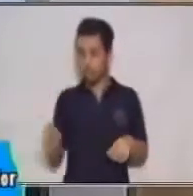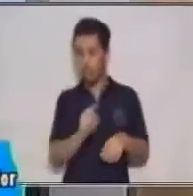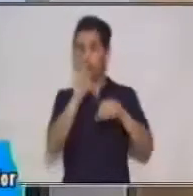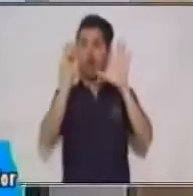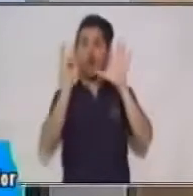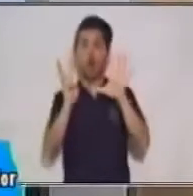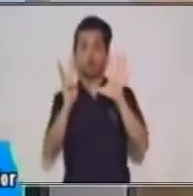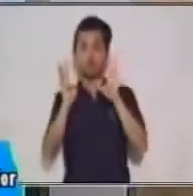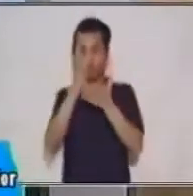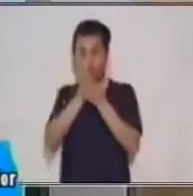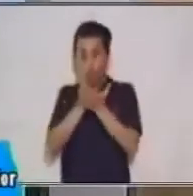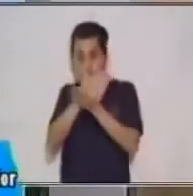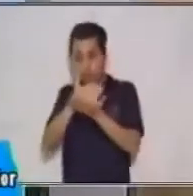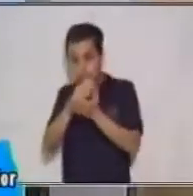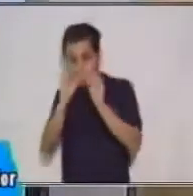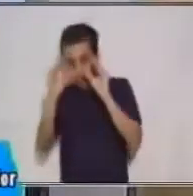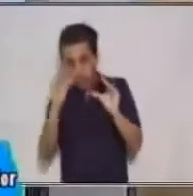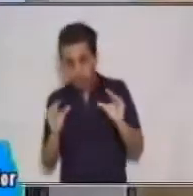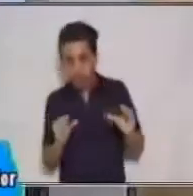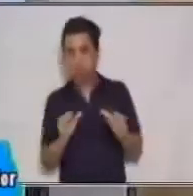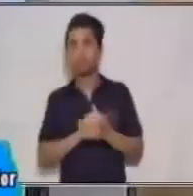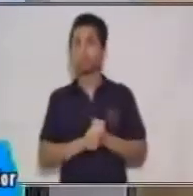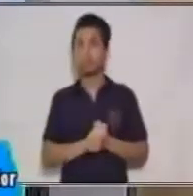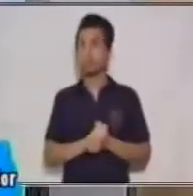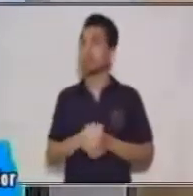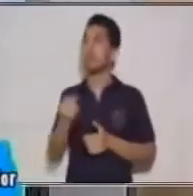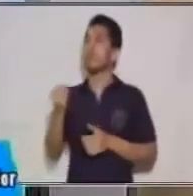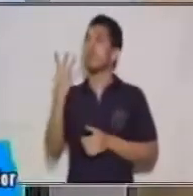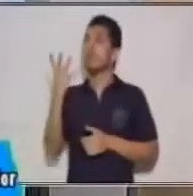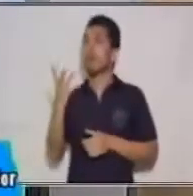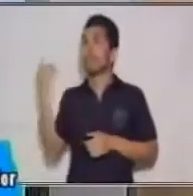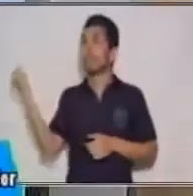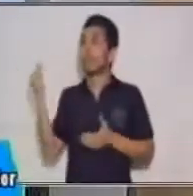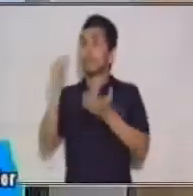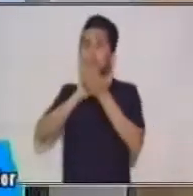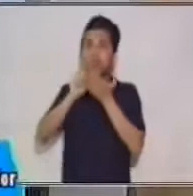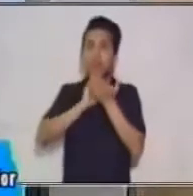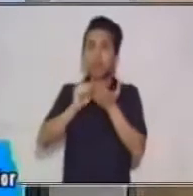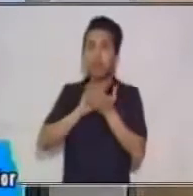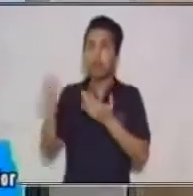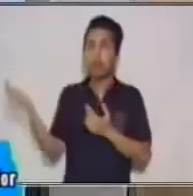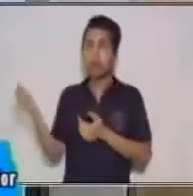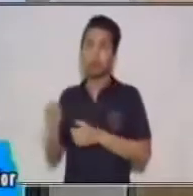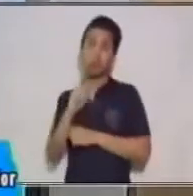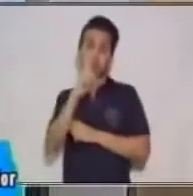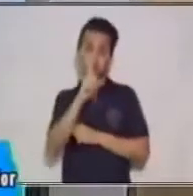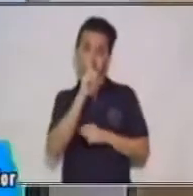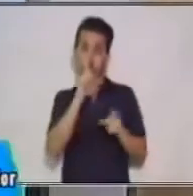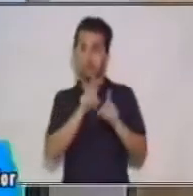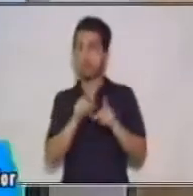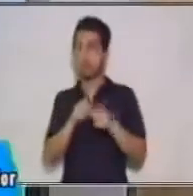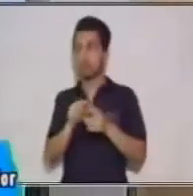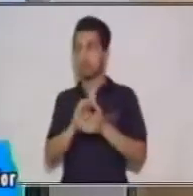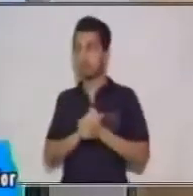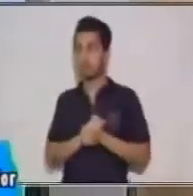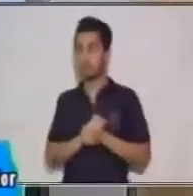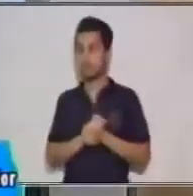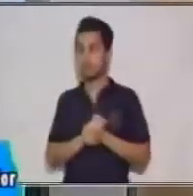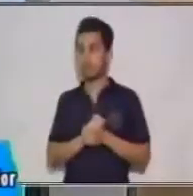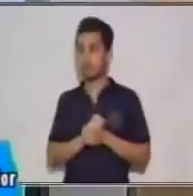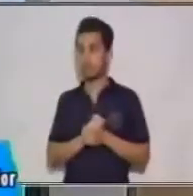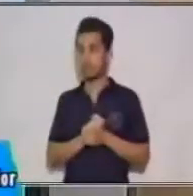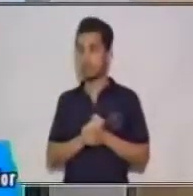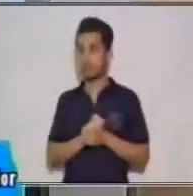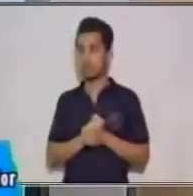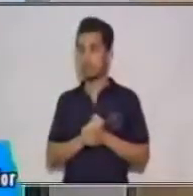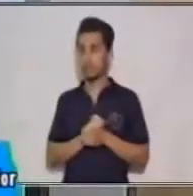en 8 partes. ¿Y cuántas partes he pintado? 1. Entonces